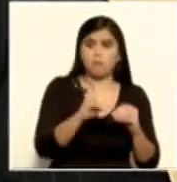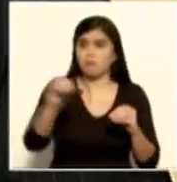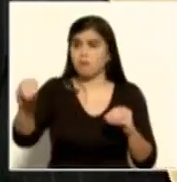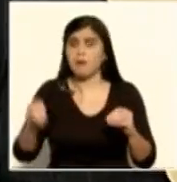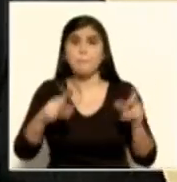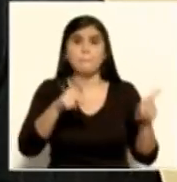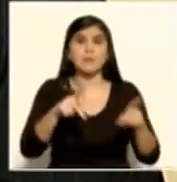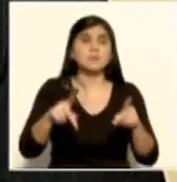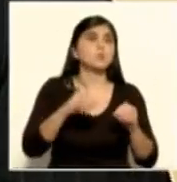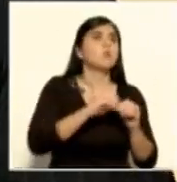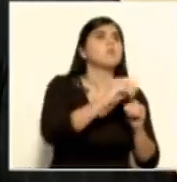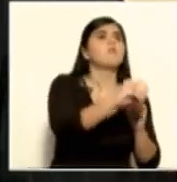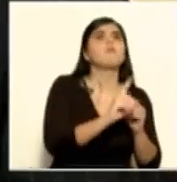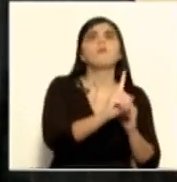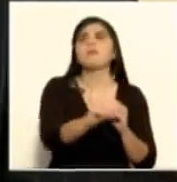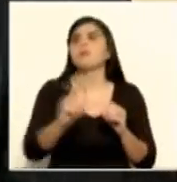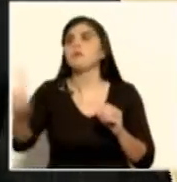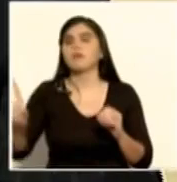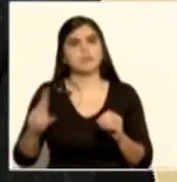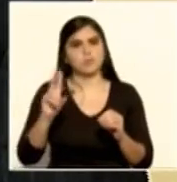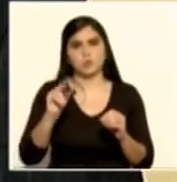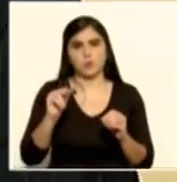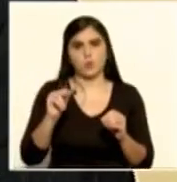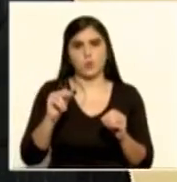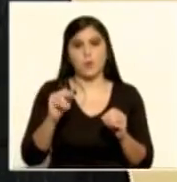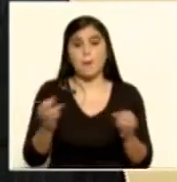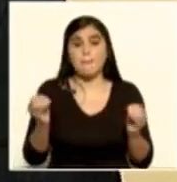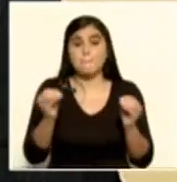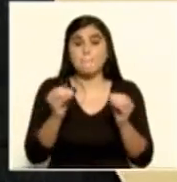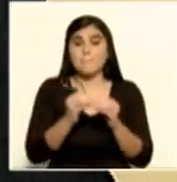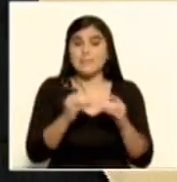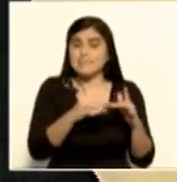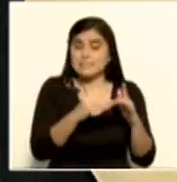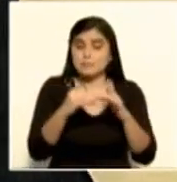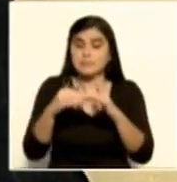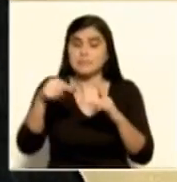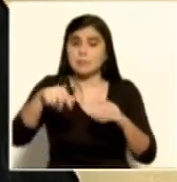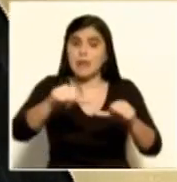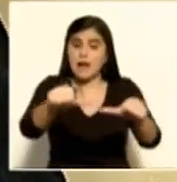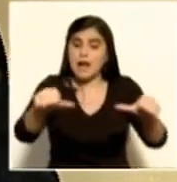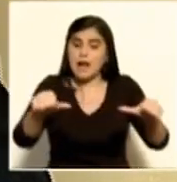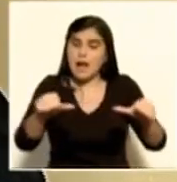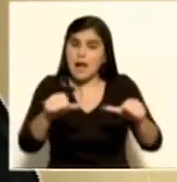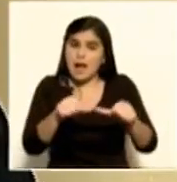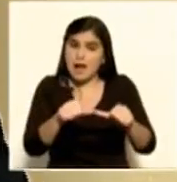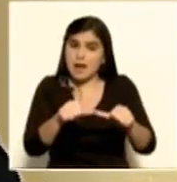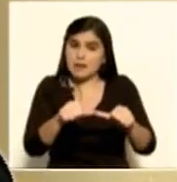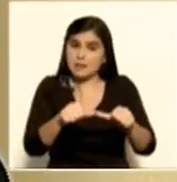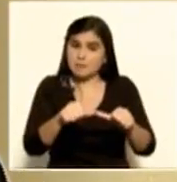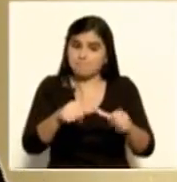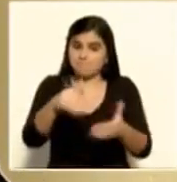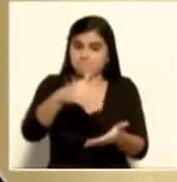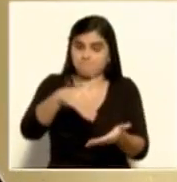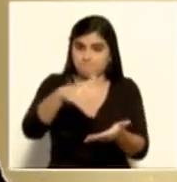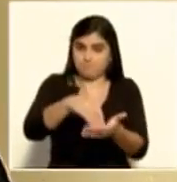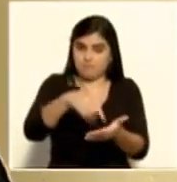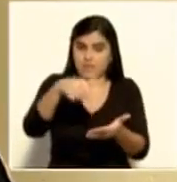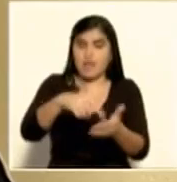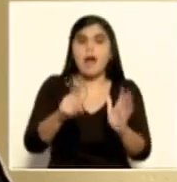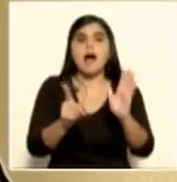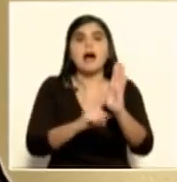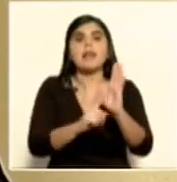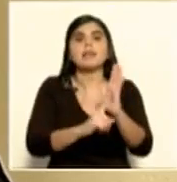personas. Sobre todo en las áreas en que se aplicará el martillo, que son las áreas en alerta